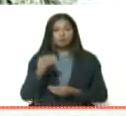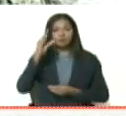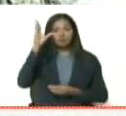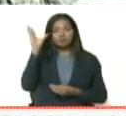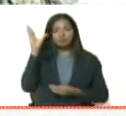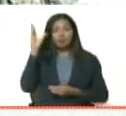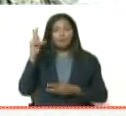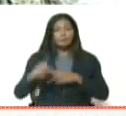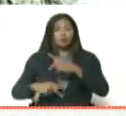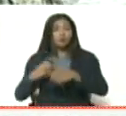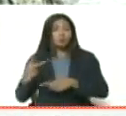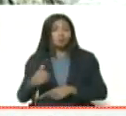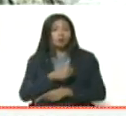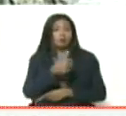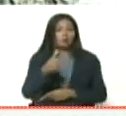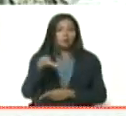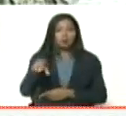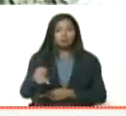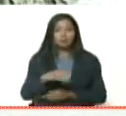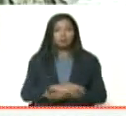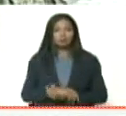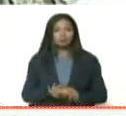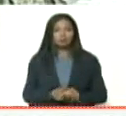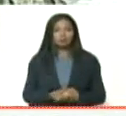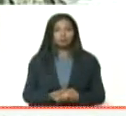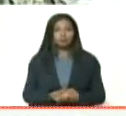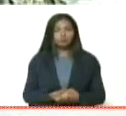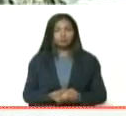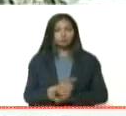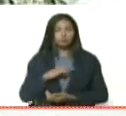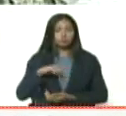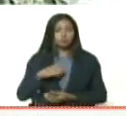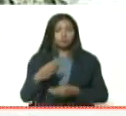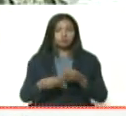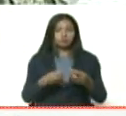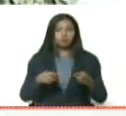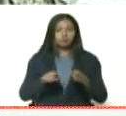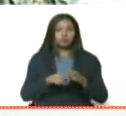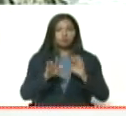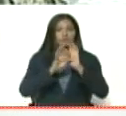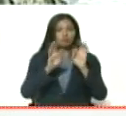productiva que tiene cada uno de los estados y hemos determinado, bueno, que aproximadamente